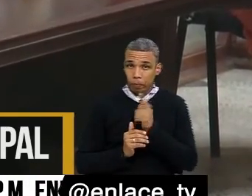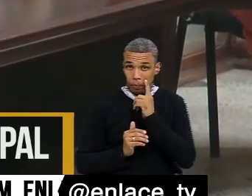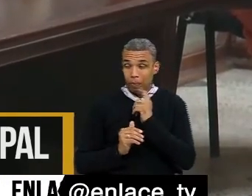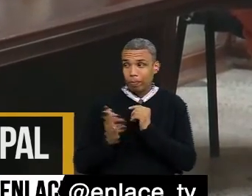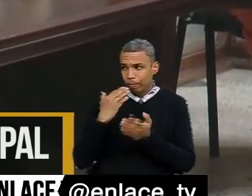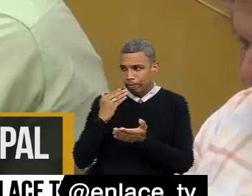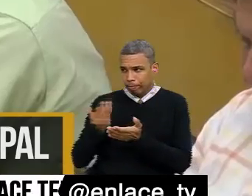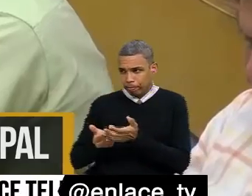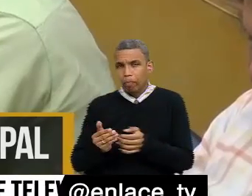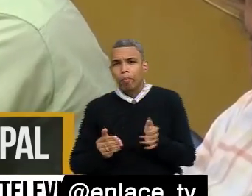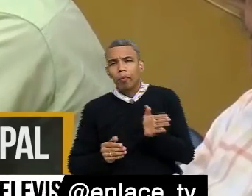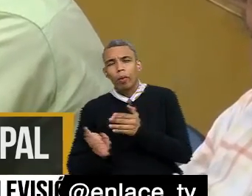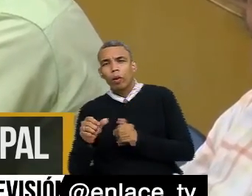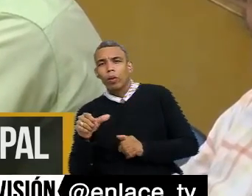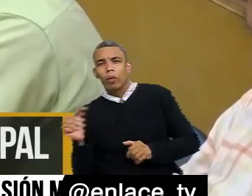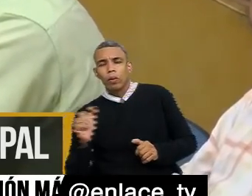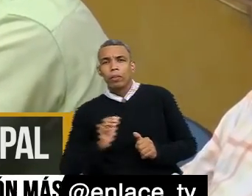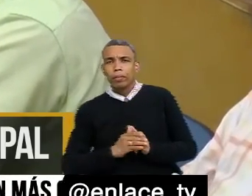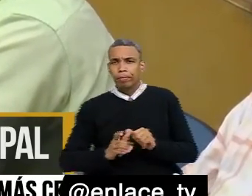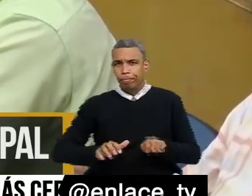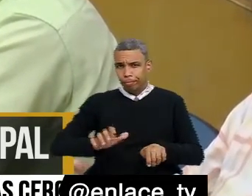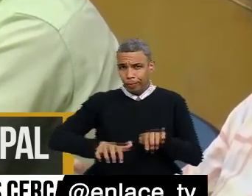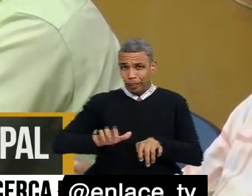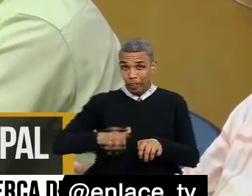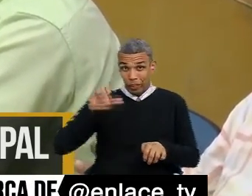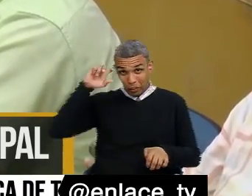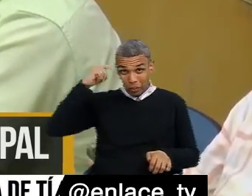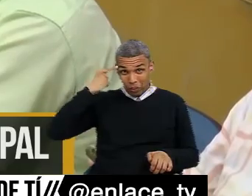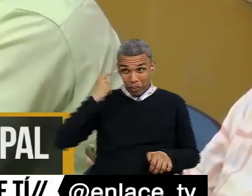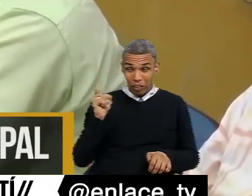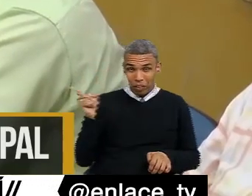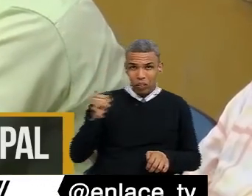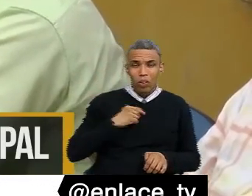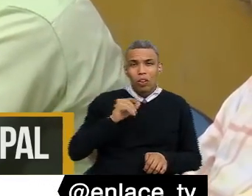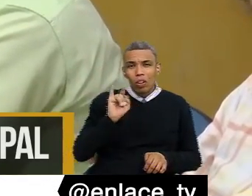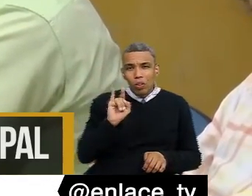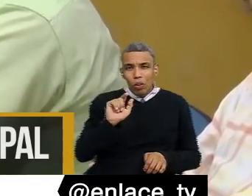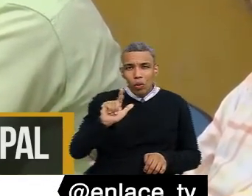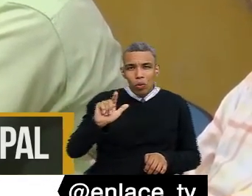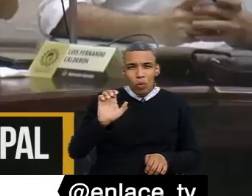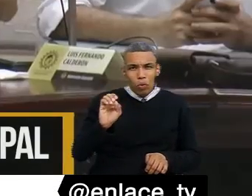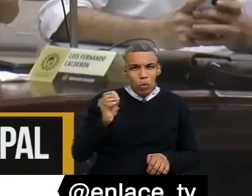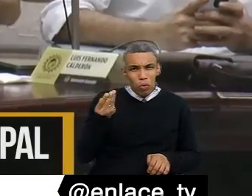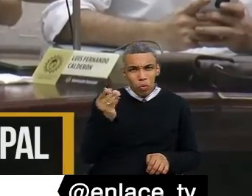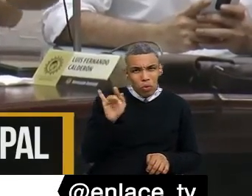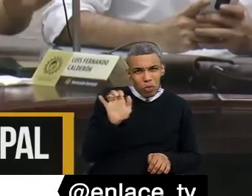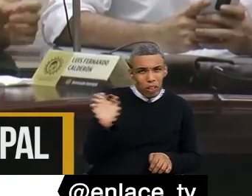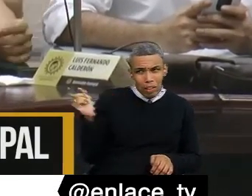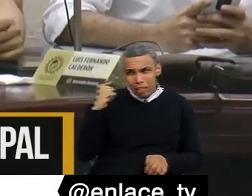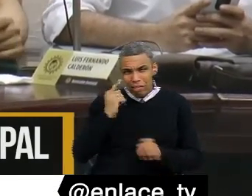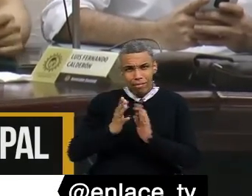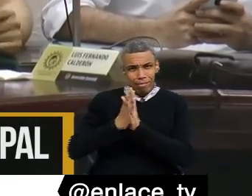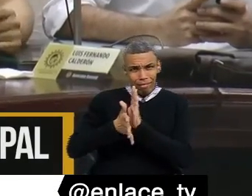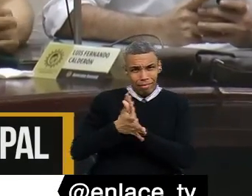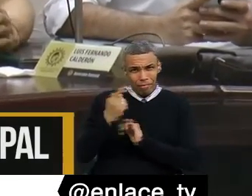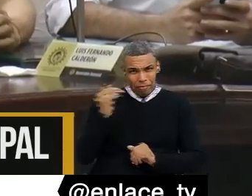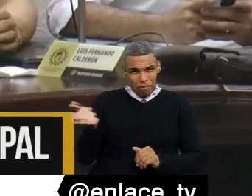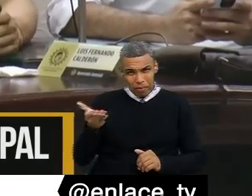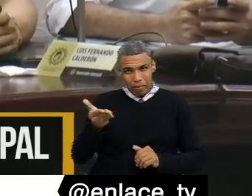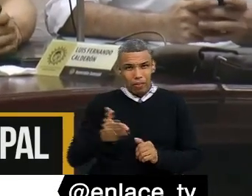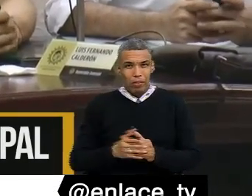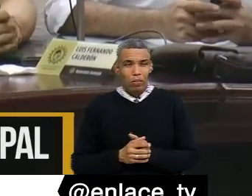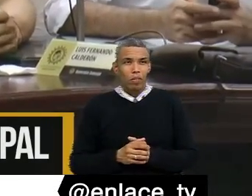que manifestaba uno de los concejales, que era permitirle a los comerciantes sacar sus sillas los fines de semana? Buenas